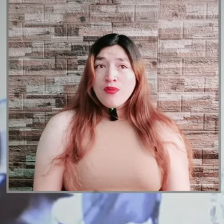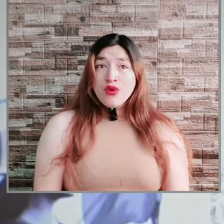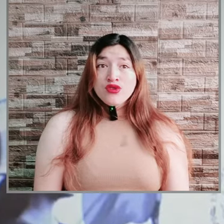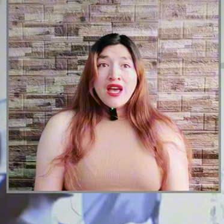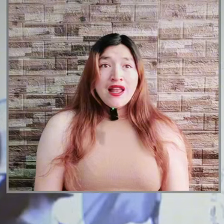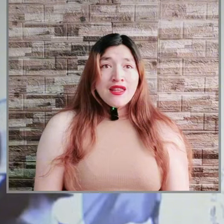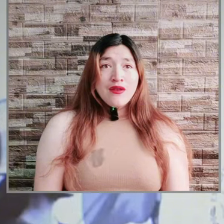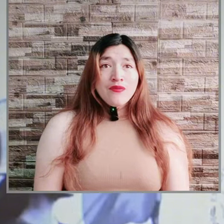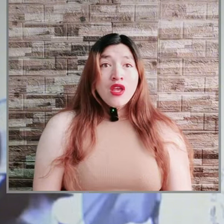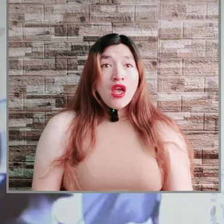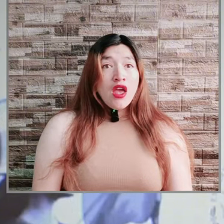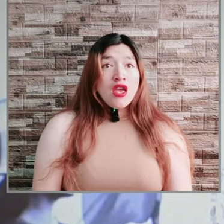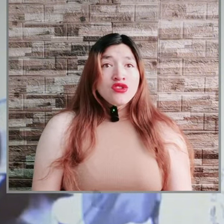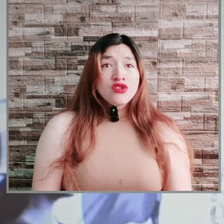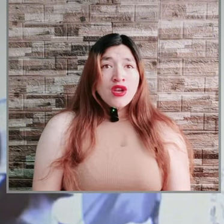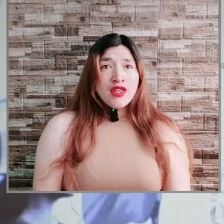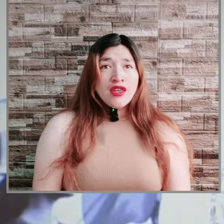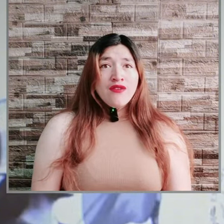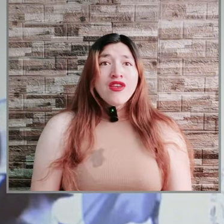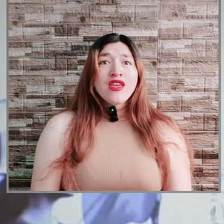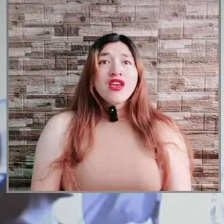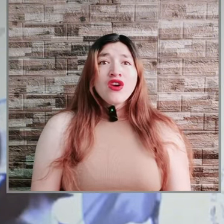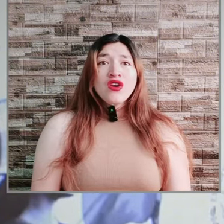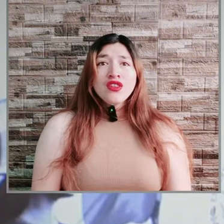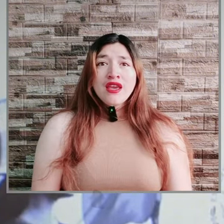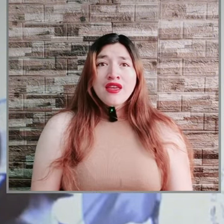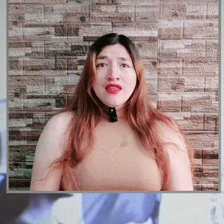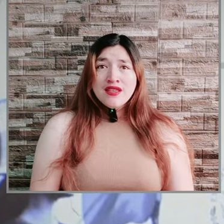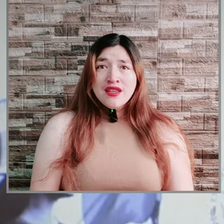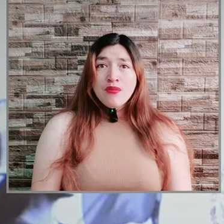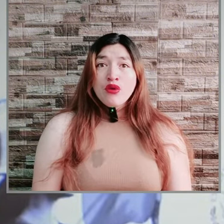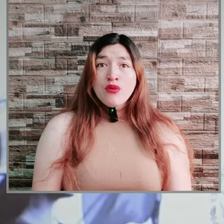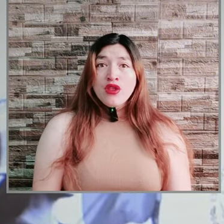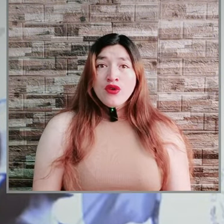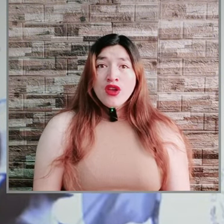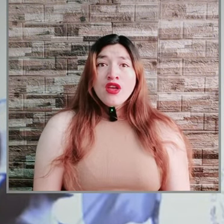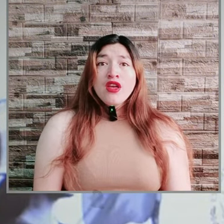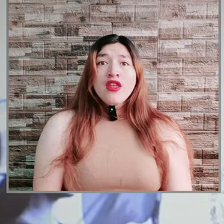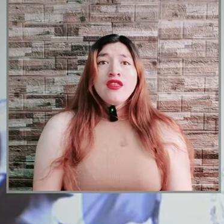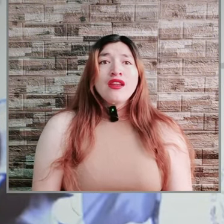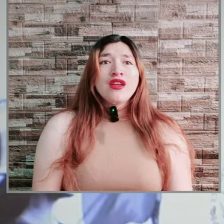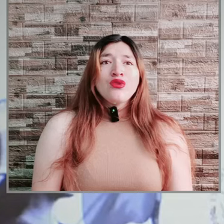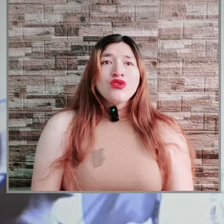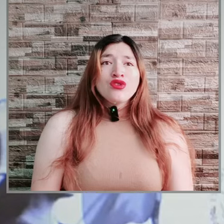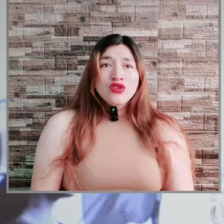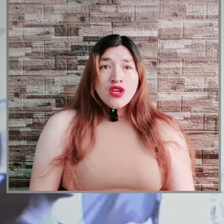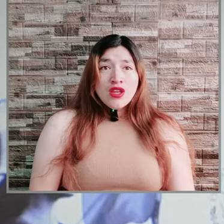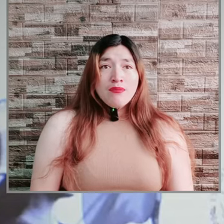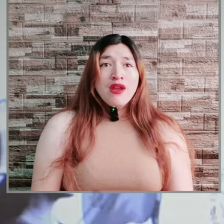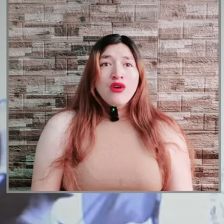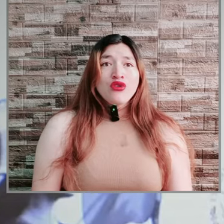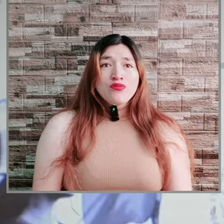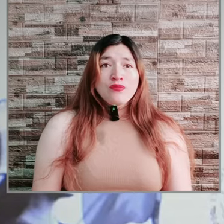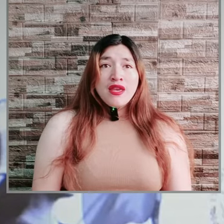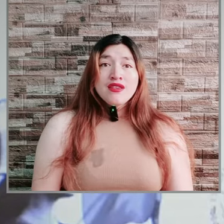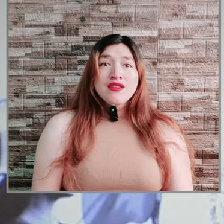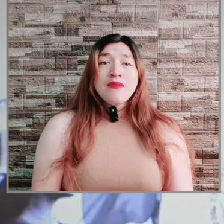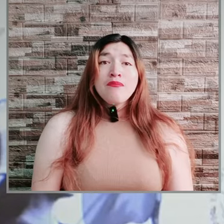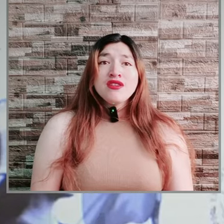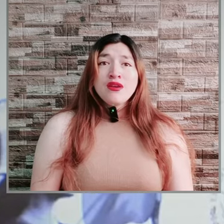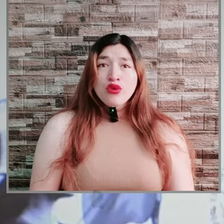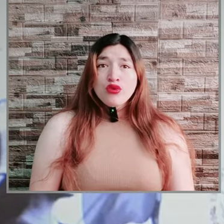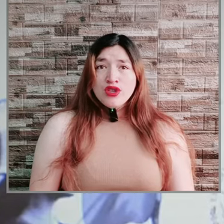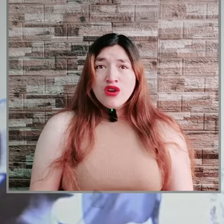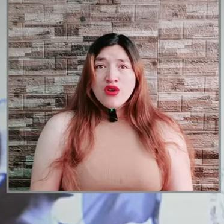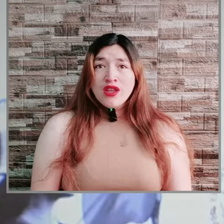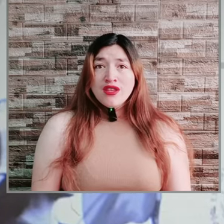dicho en voz alta. Es hora de que México deje de ser el proveedor de recursos para otros países y